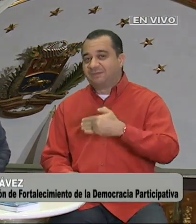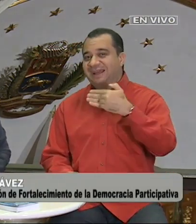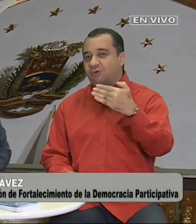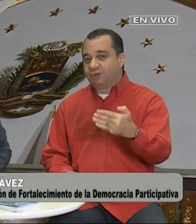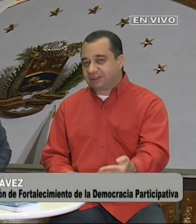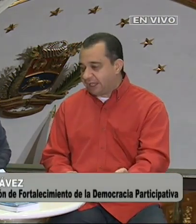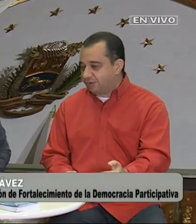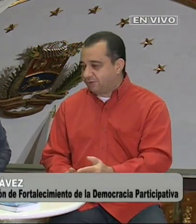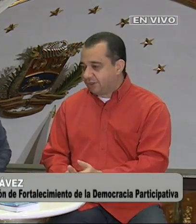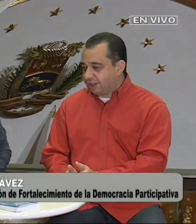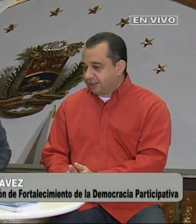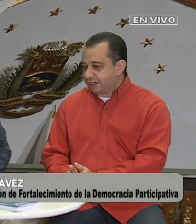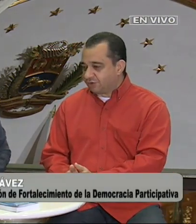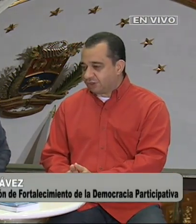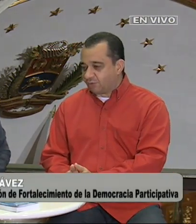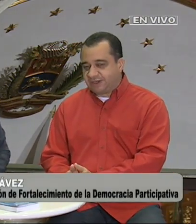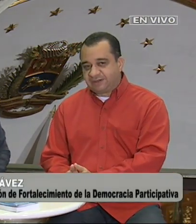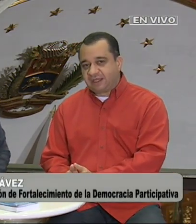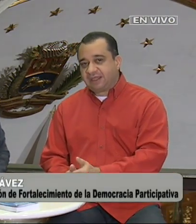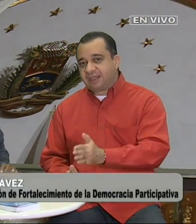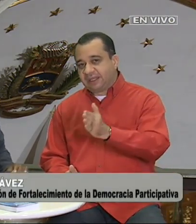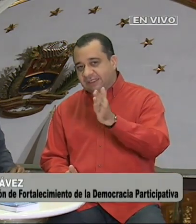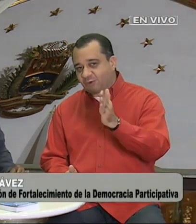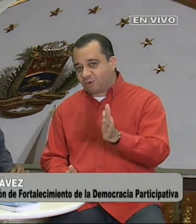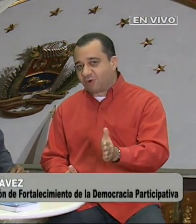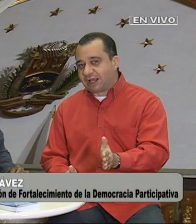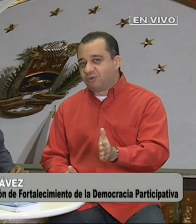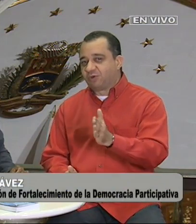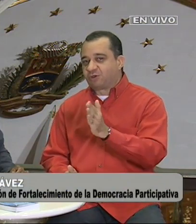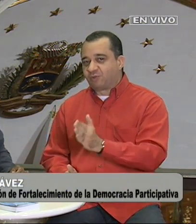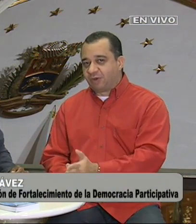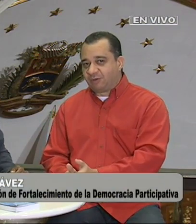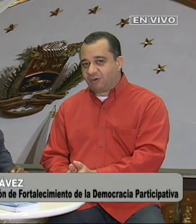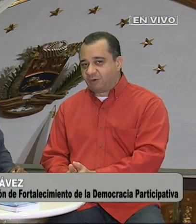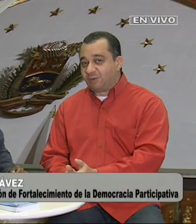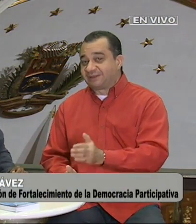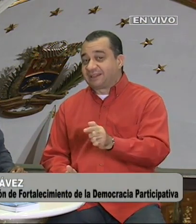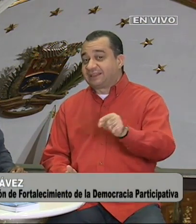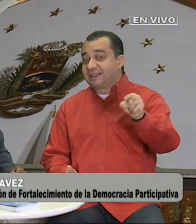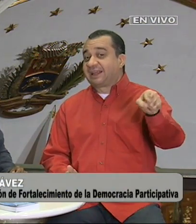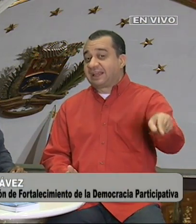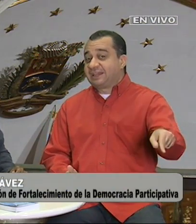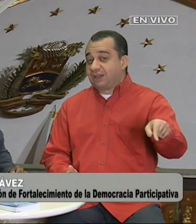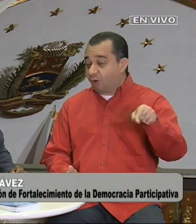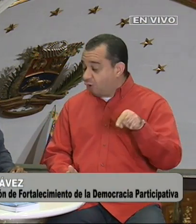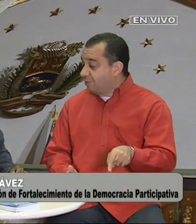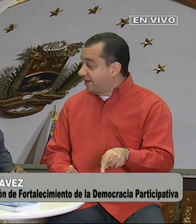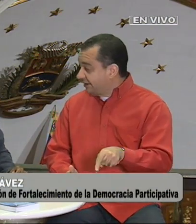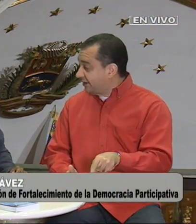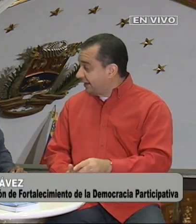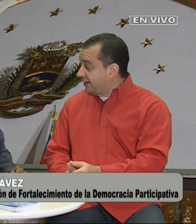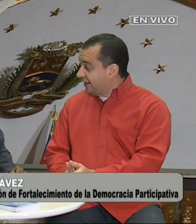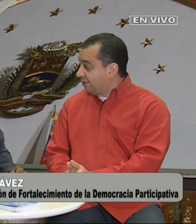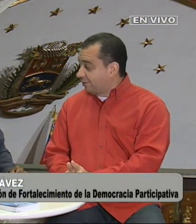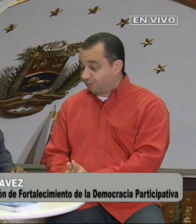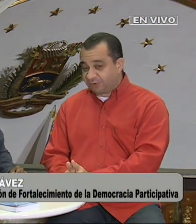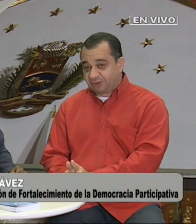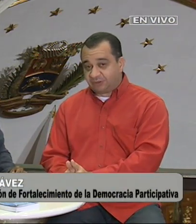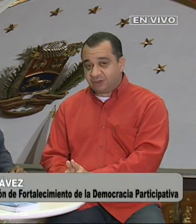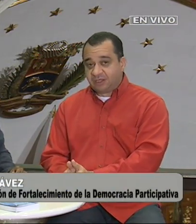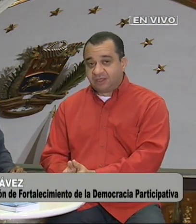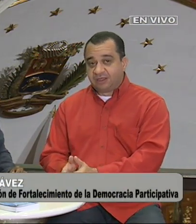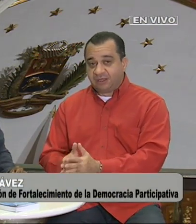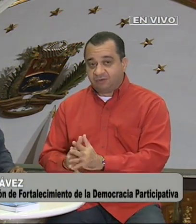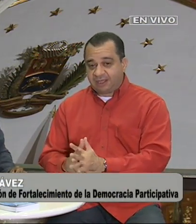que es el más auditado, y en consecuencia estamos convocando a nuestro pueblo, y lo vamos a hacer desde la calle hoy 23 de enero, a